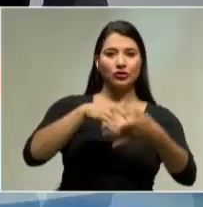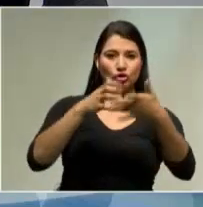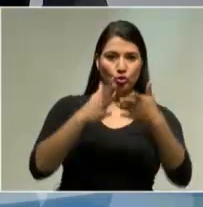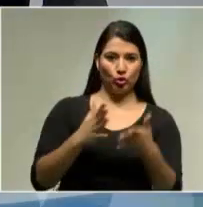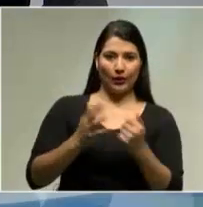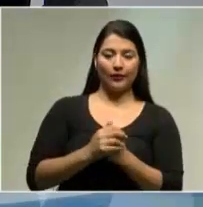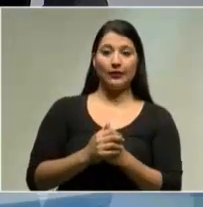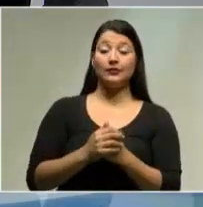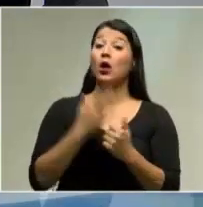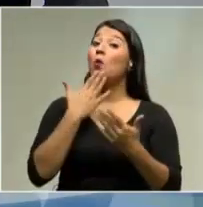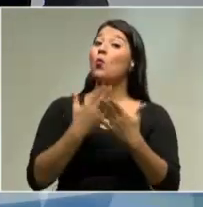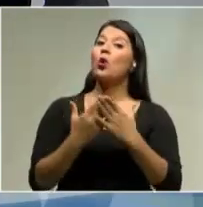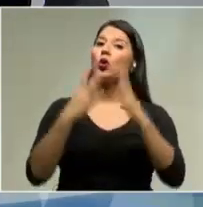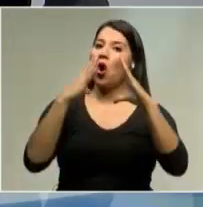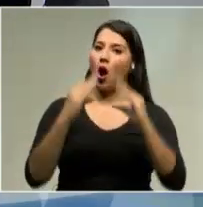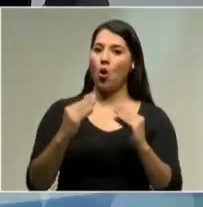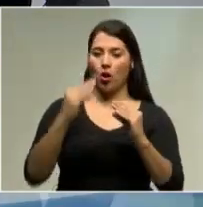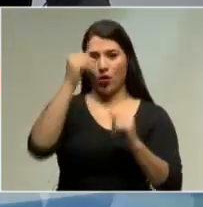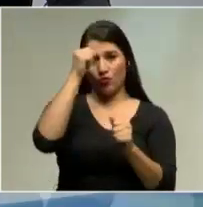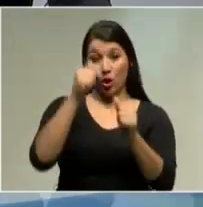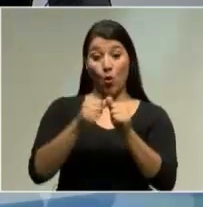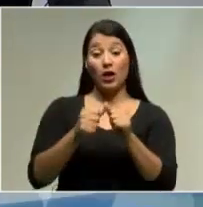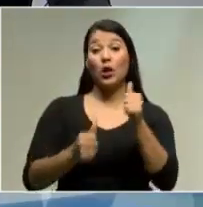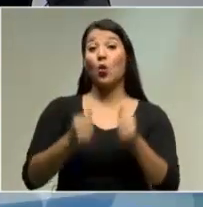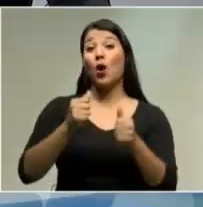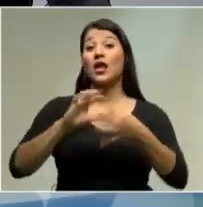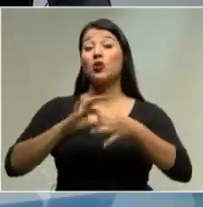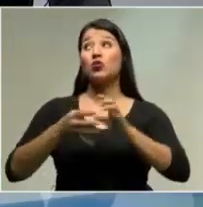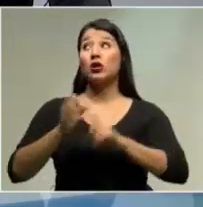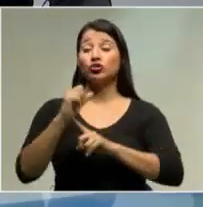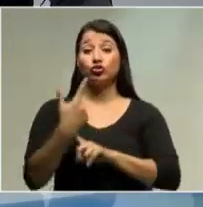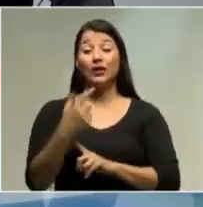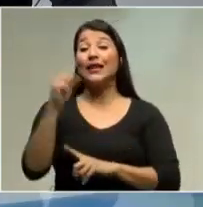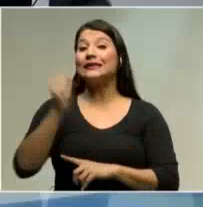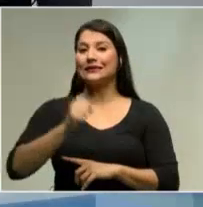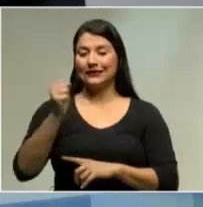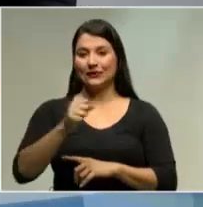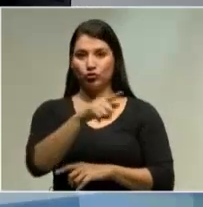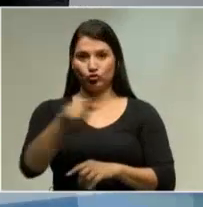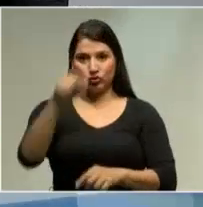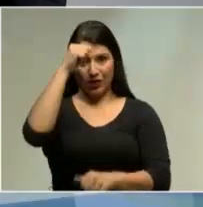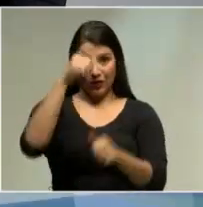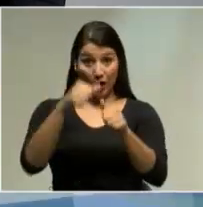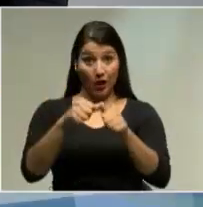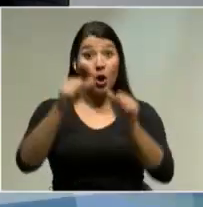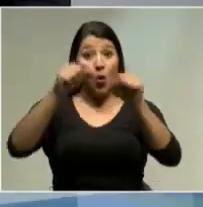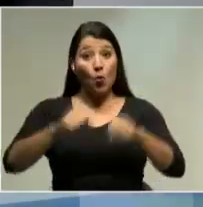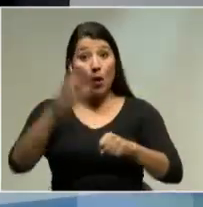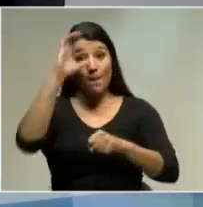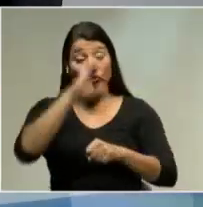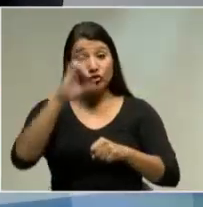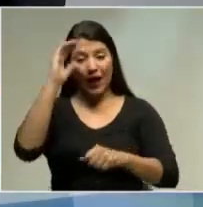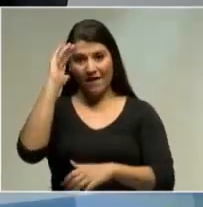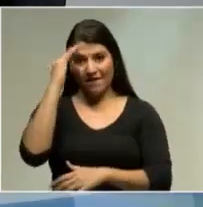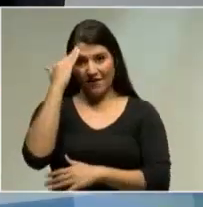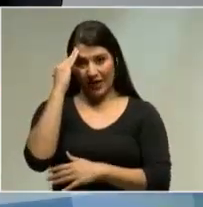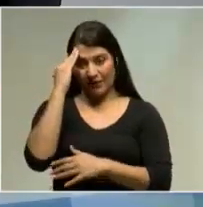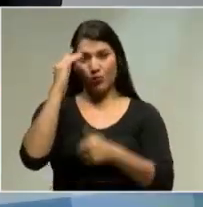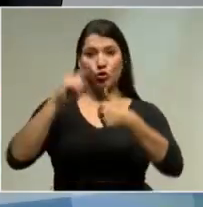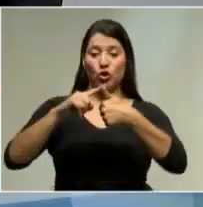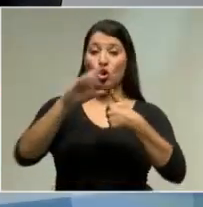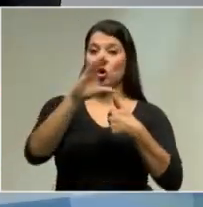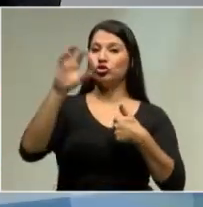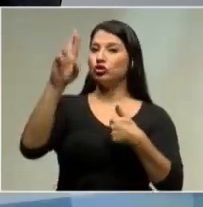vamos a recordar nuestras redes sociales. Así es, don Ernesto, les recordamos que nos puede buscar en Facebook como Costa